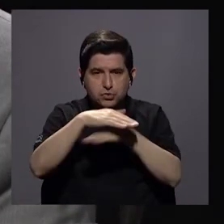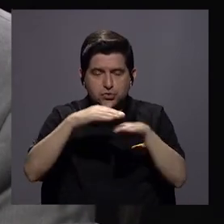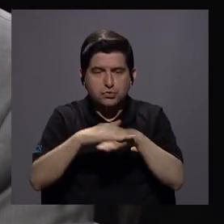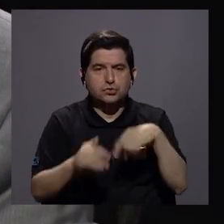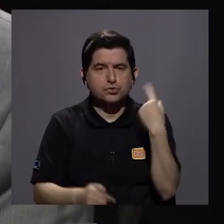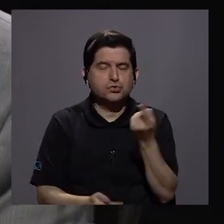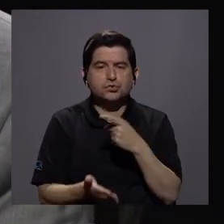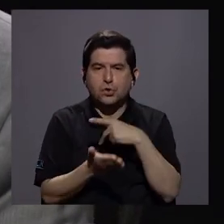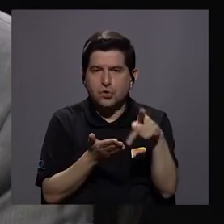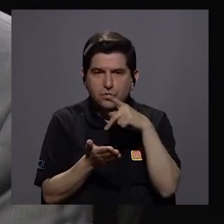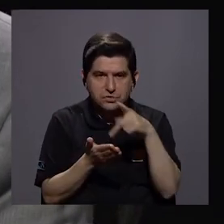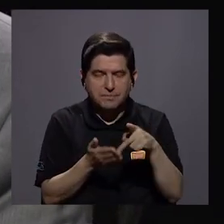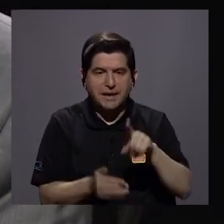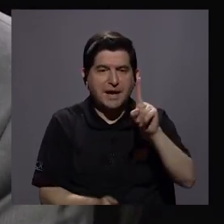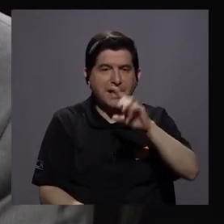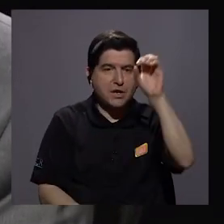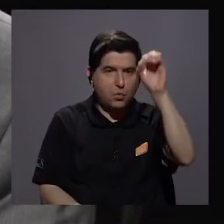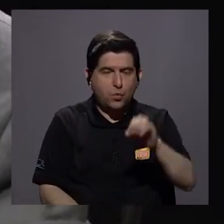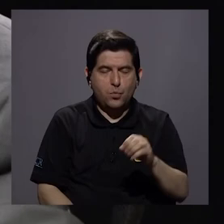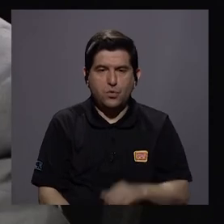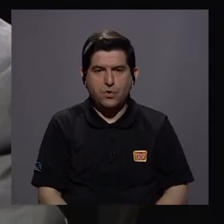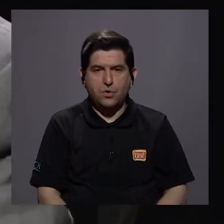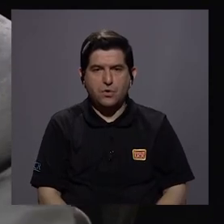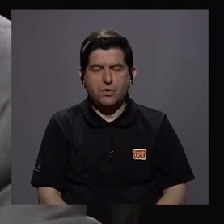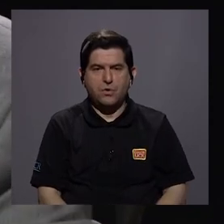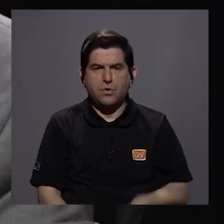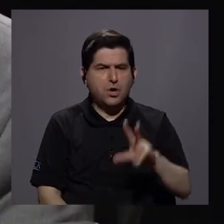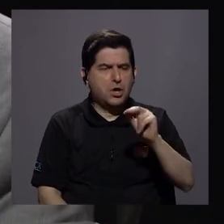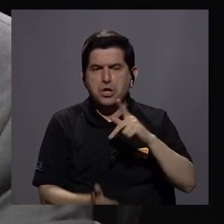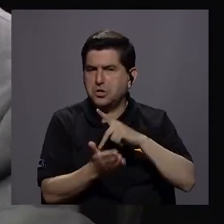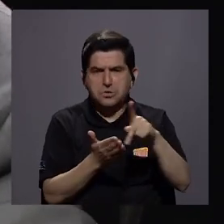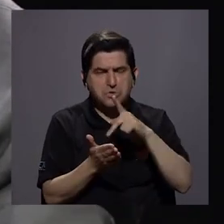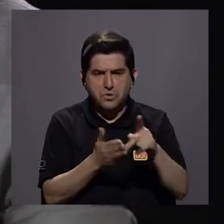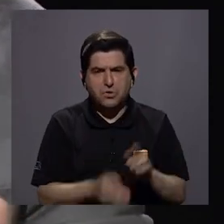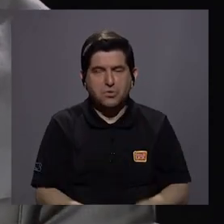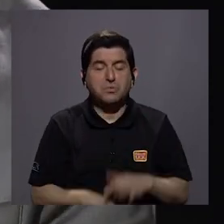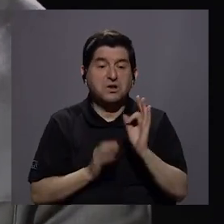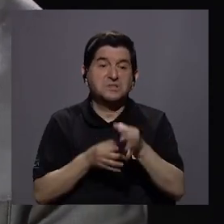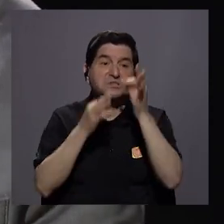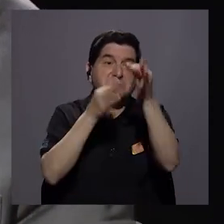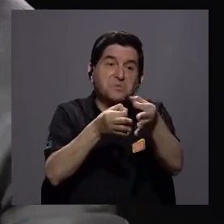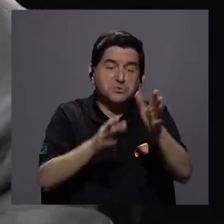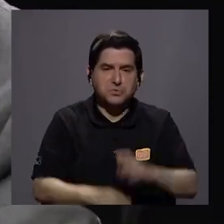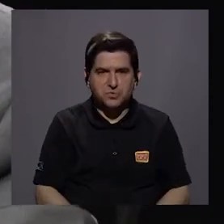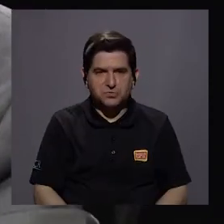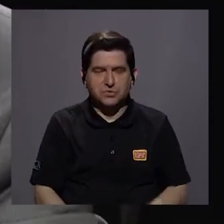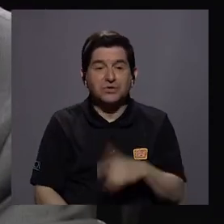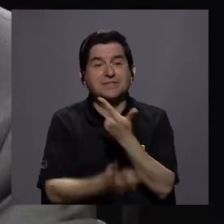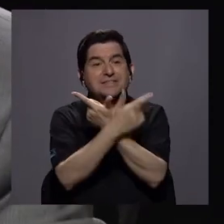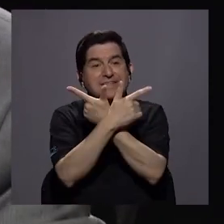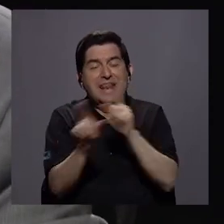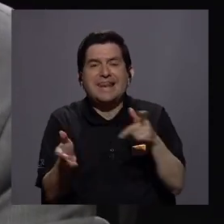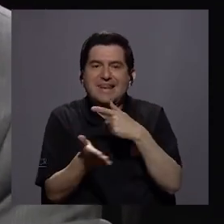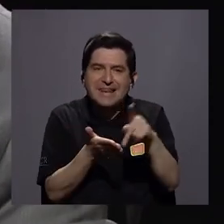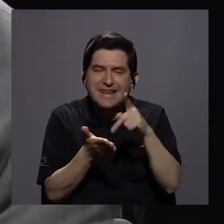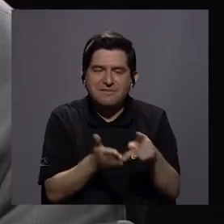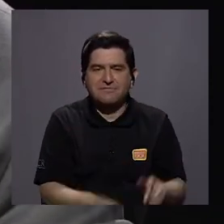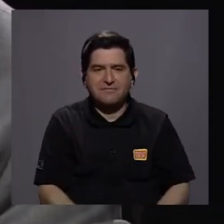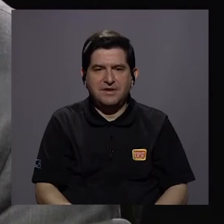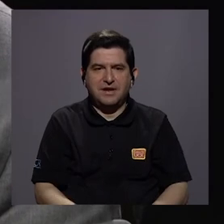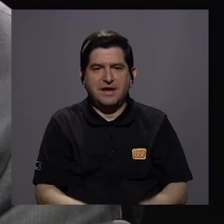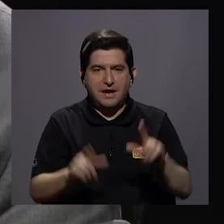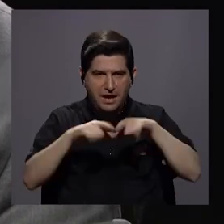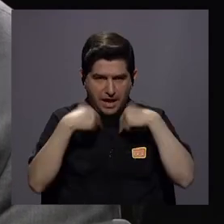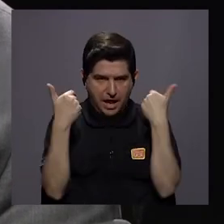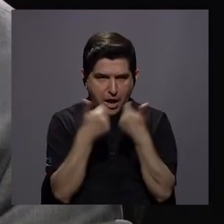decir, que apenas se están pagando el 1%. Bueno, no se paga el 1% porque se pospuso, entonces todavía está exenta. Uh-huh. Entonces hay un